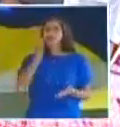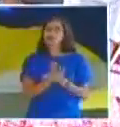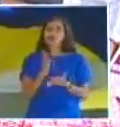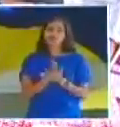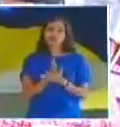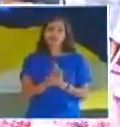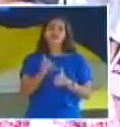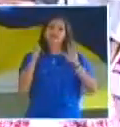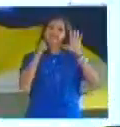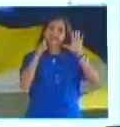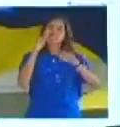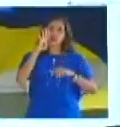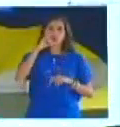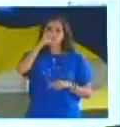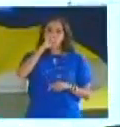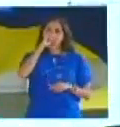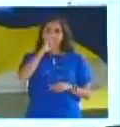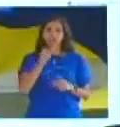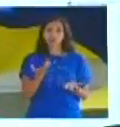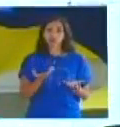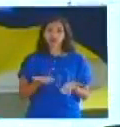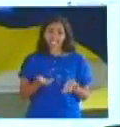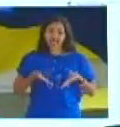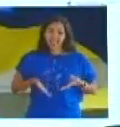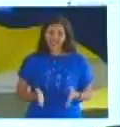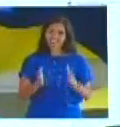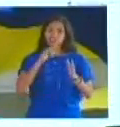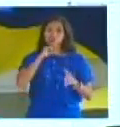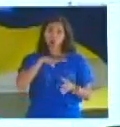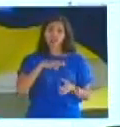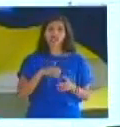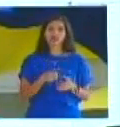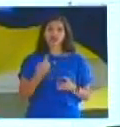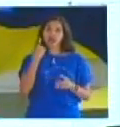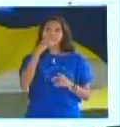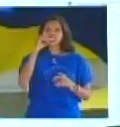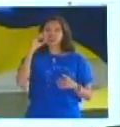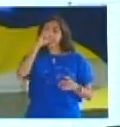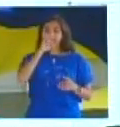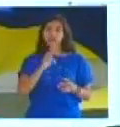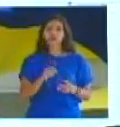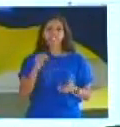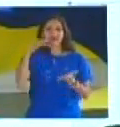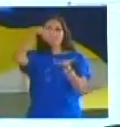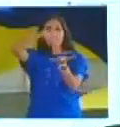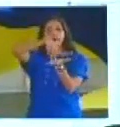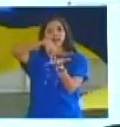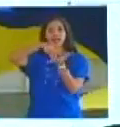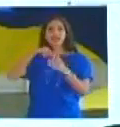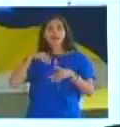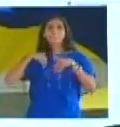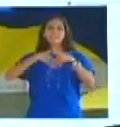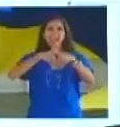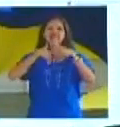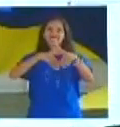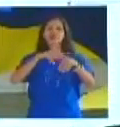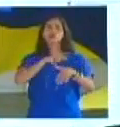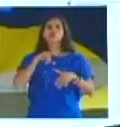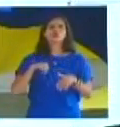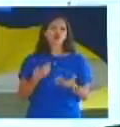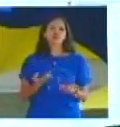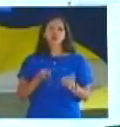siempre 64 años de la gesta histórica que lleva un siglo. Y aquí estamos de pie, marchando nuestro propio